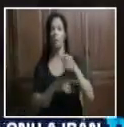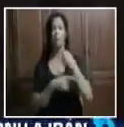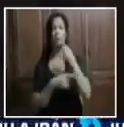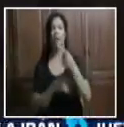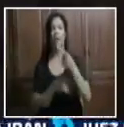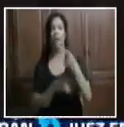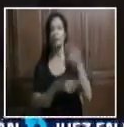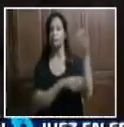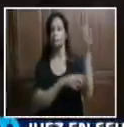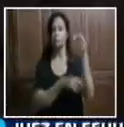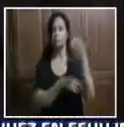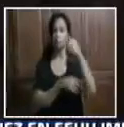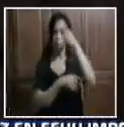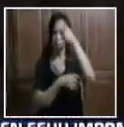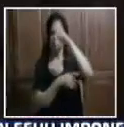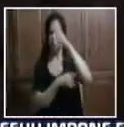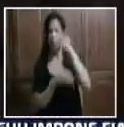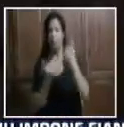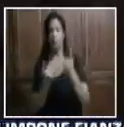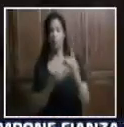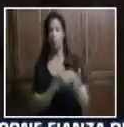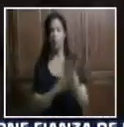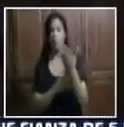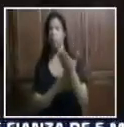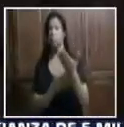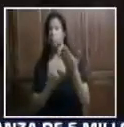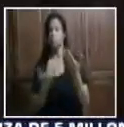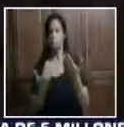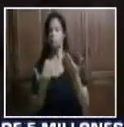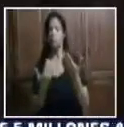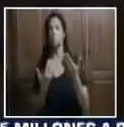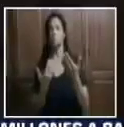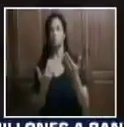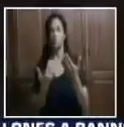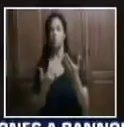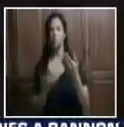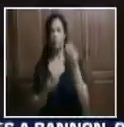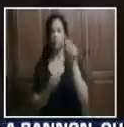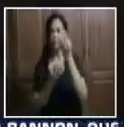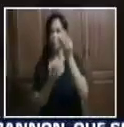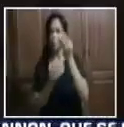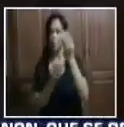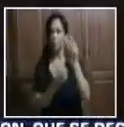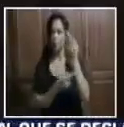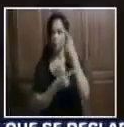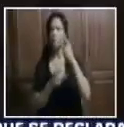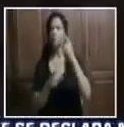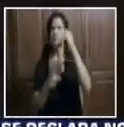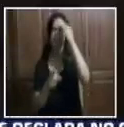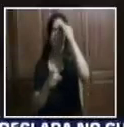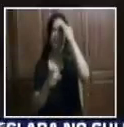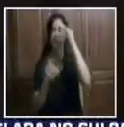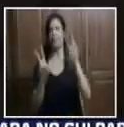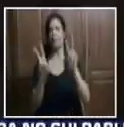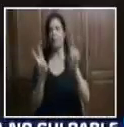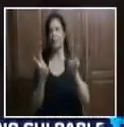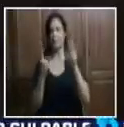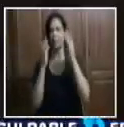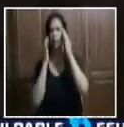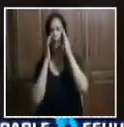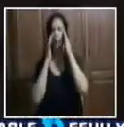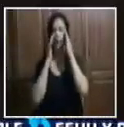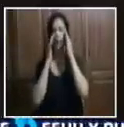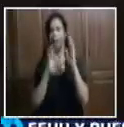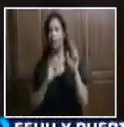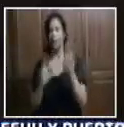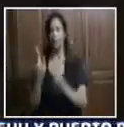y hoy por la mañana todavía estaba adelantando, porque sabe que es un tema que le preocupa a la población, que